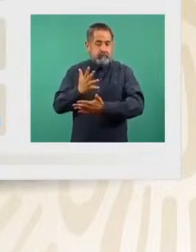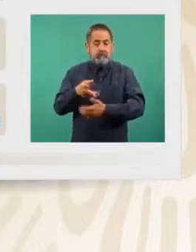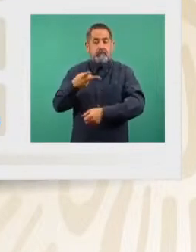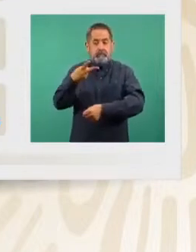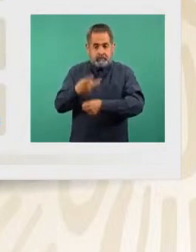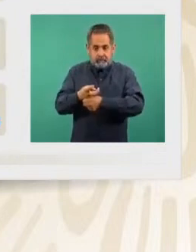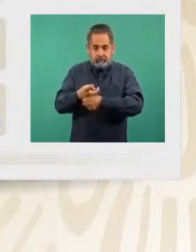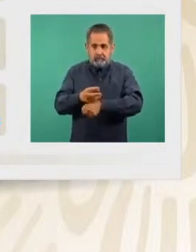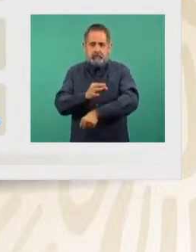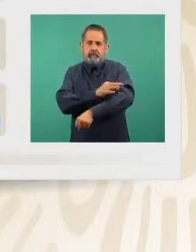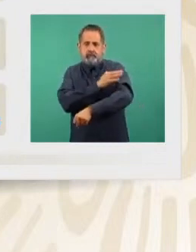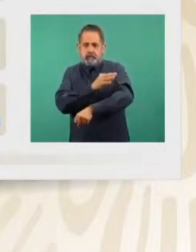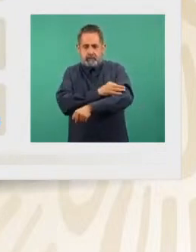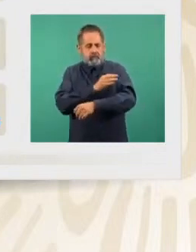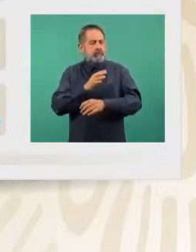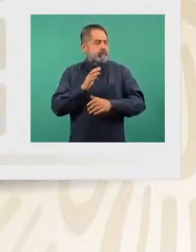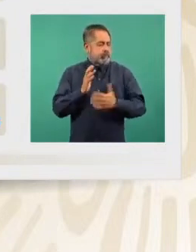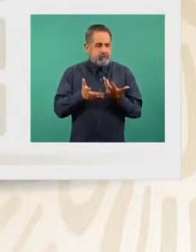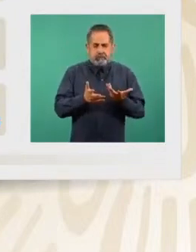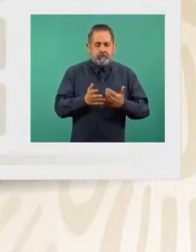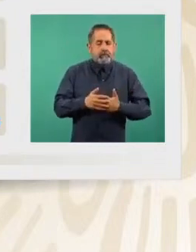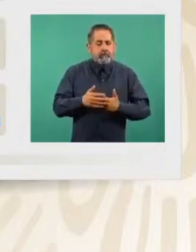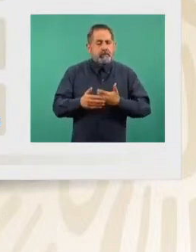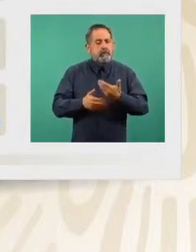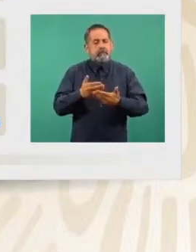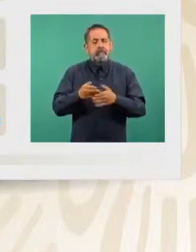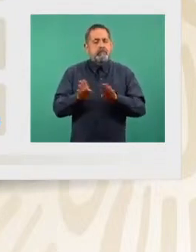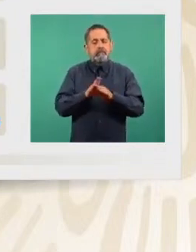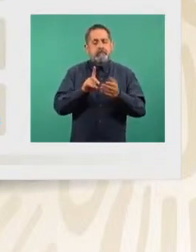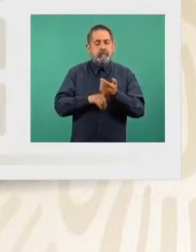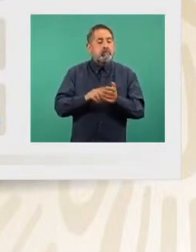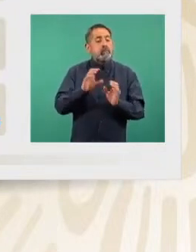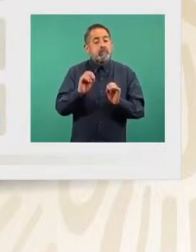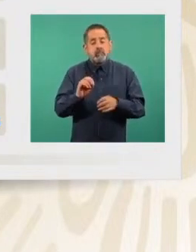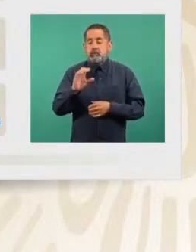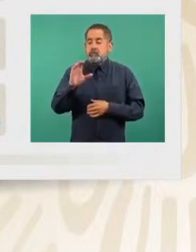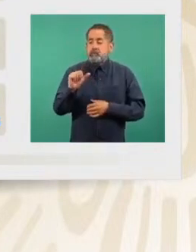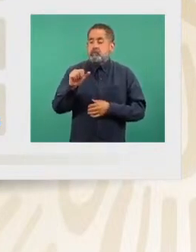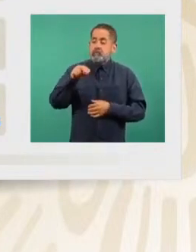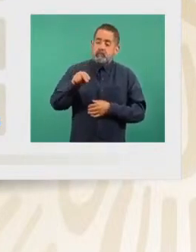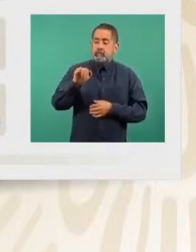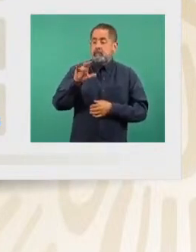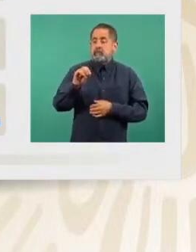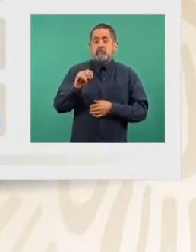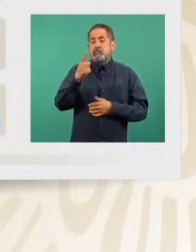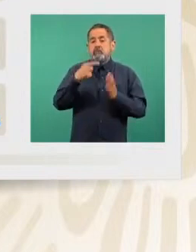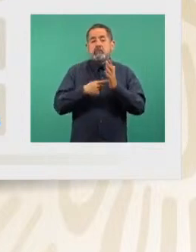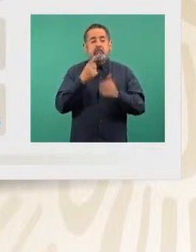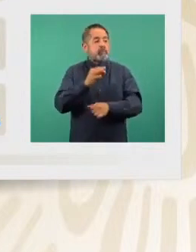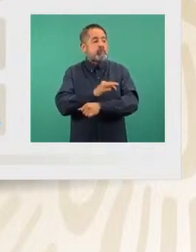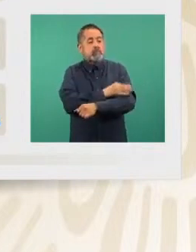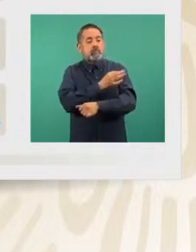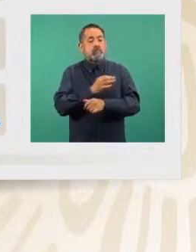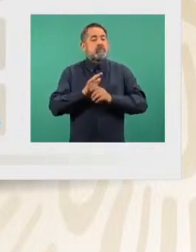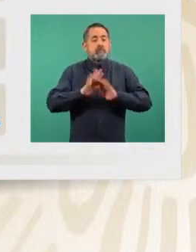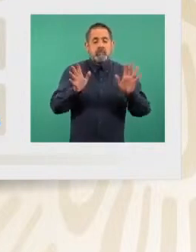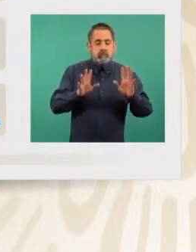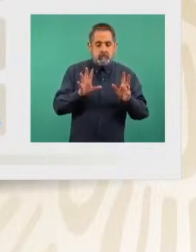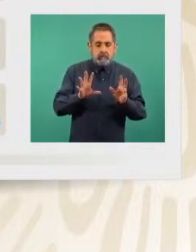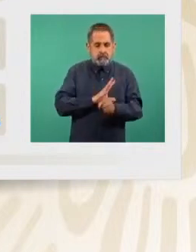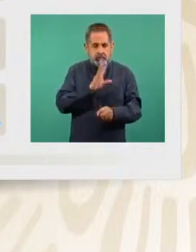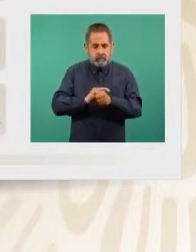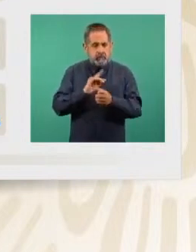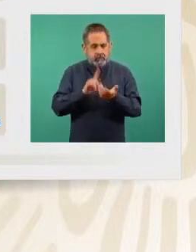igual aquellas que en su momento les tocó obviamente recibir la vacuna de CanSino, que solamente requiere una sola dosis para efecto de esquema